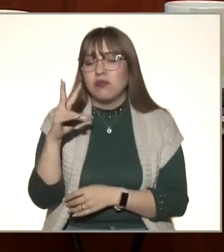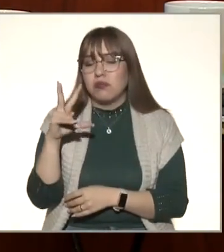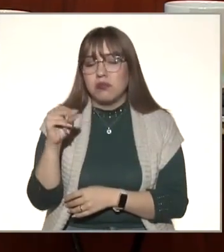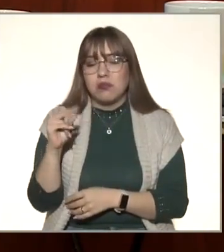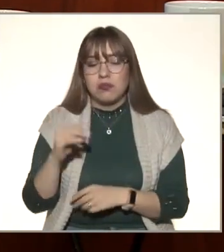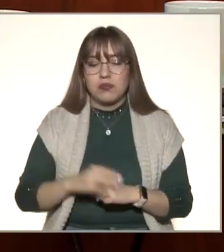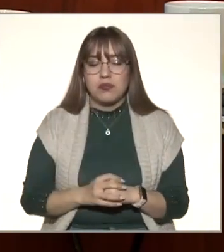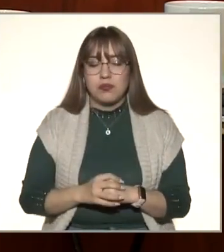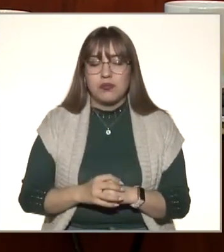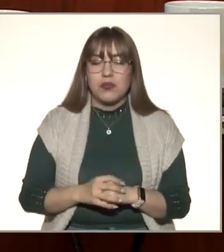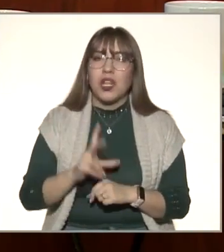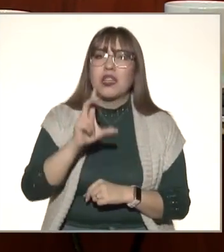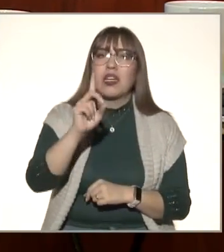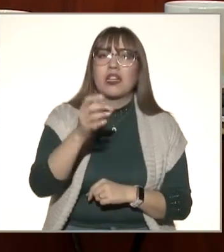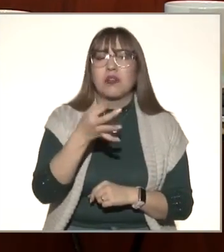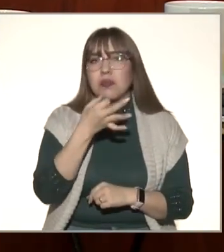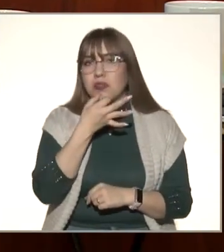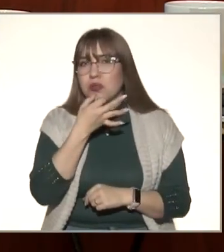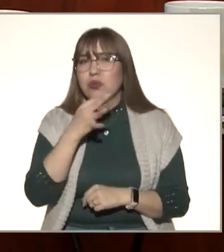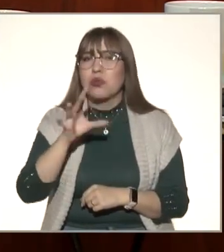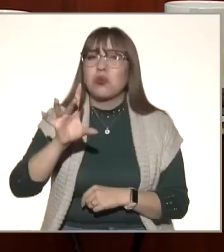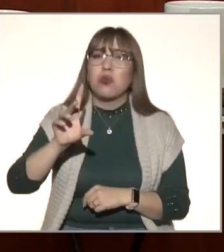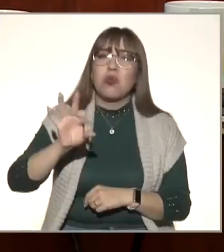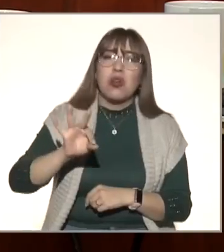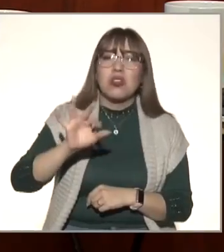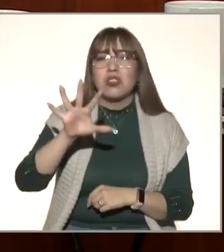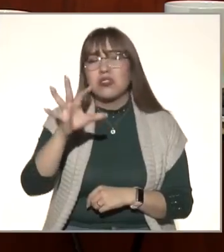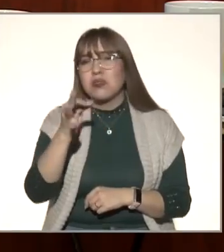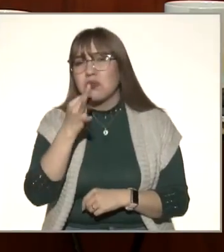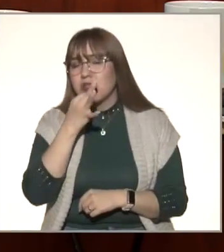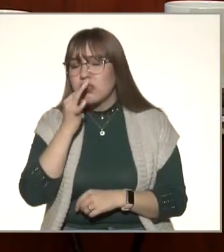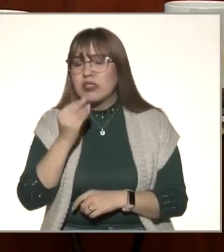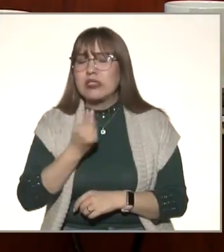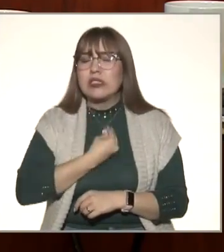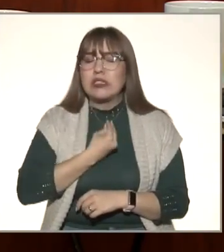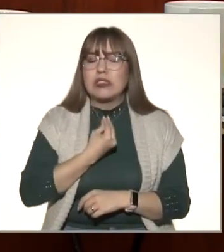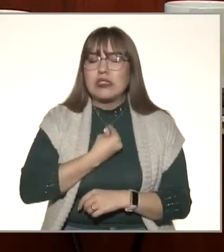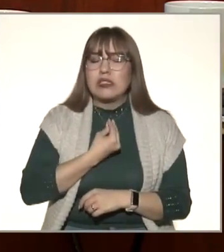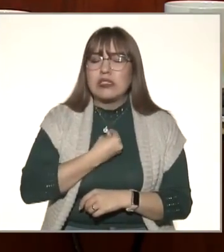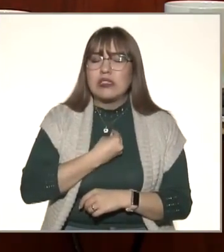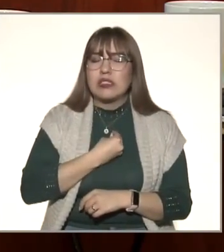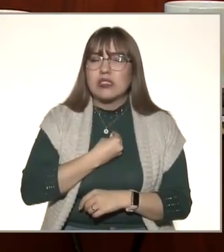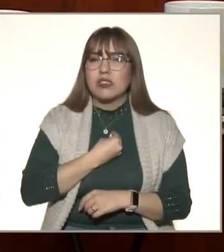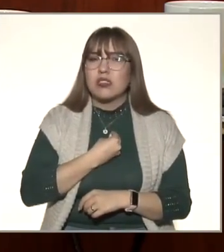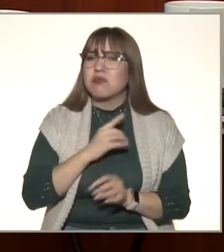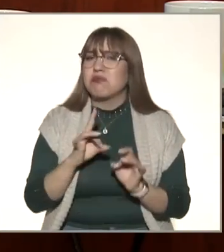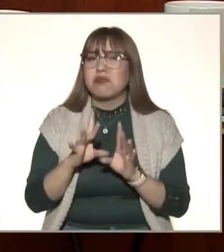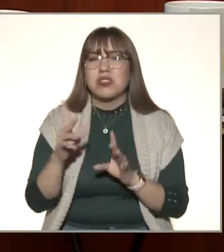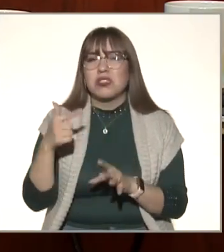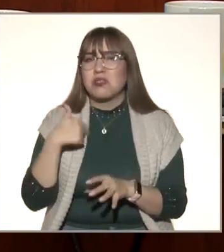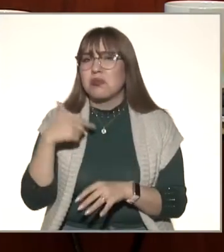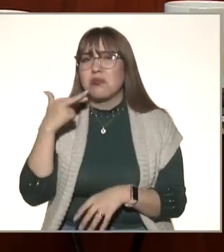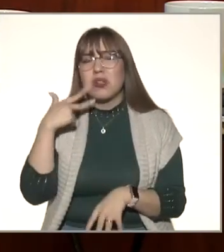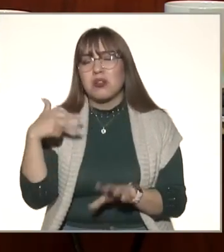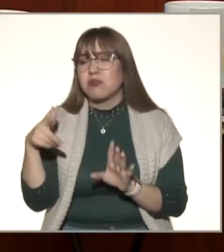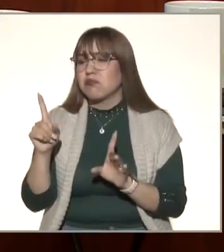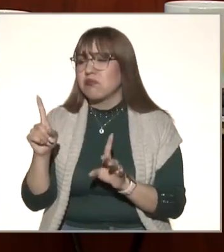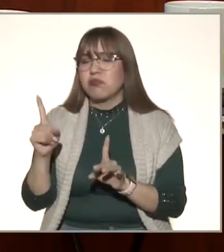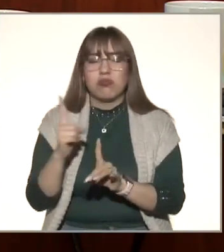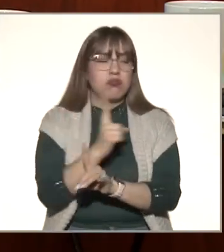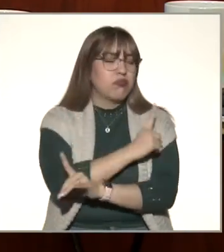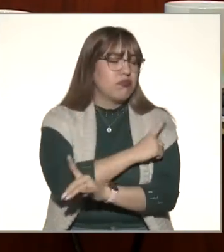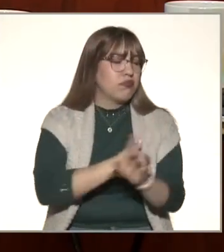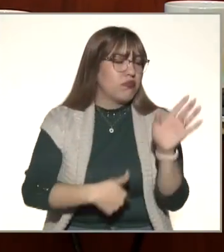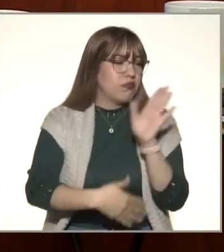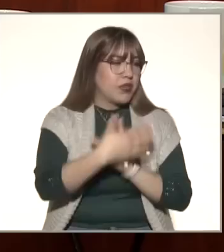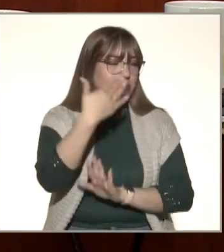hora, 45 minutos bateo y después va más allá de mí. Y se vale también retirarse para seguir manteniendo esta paz si